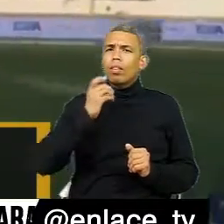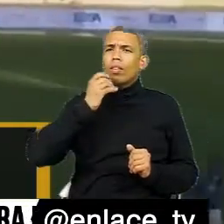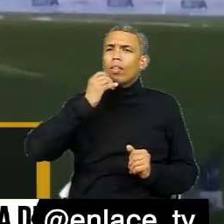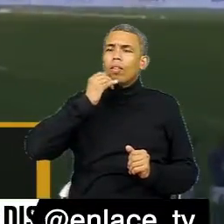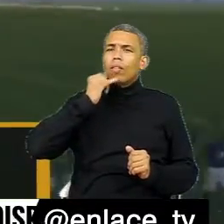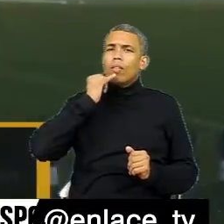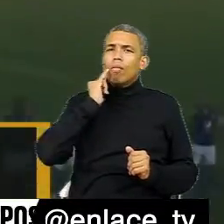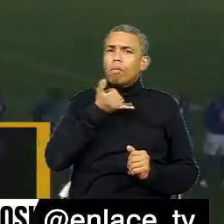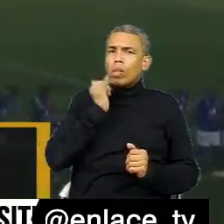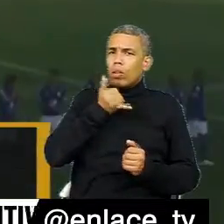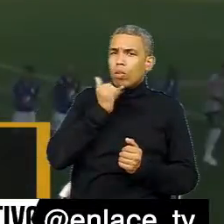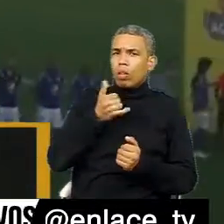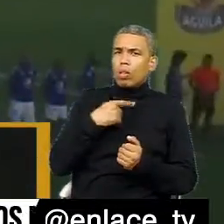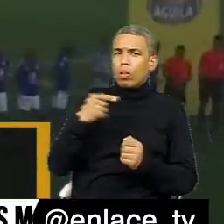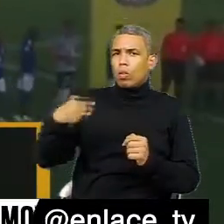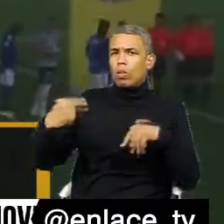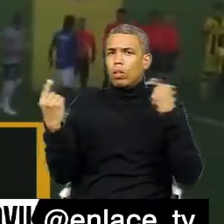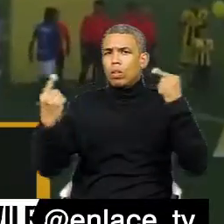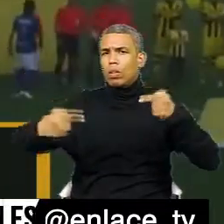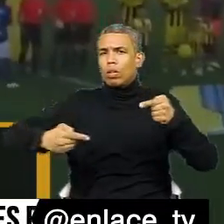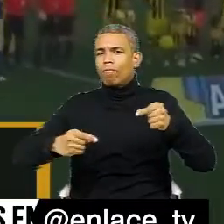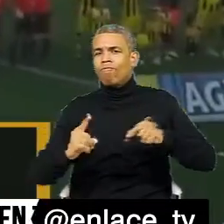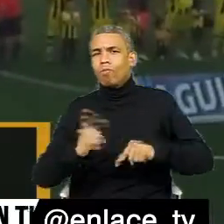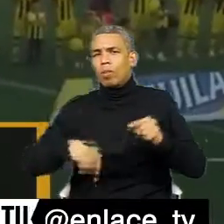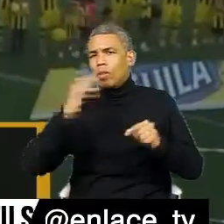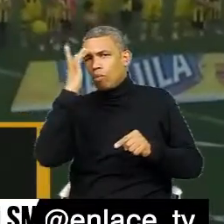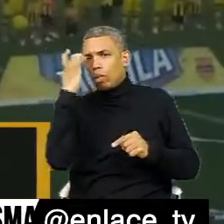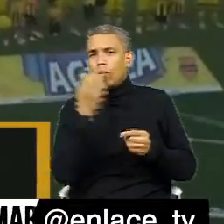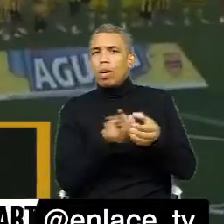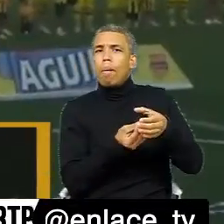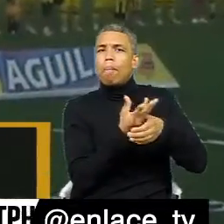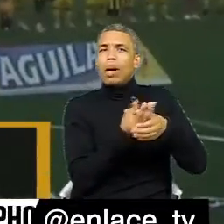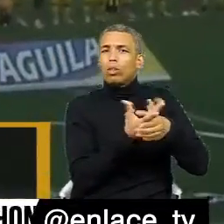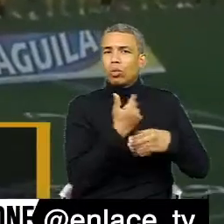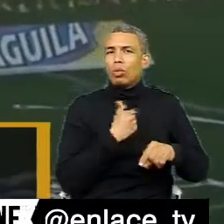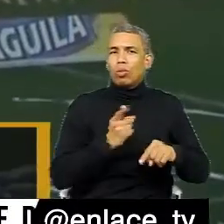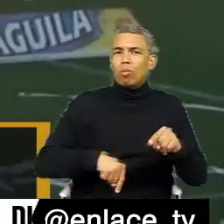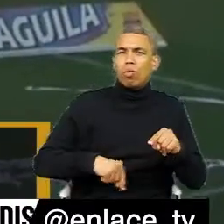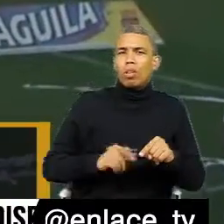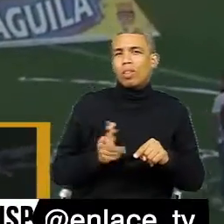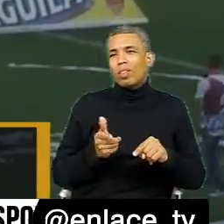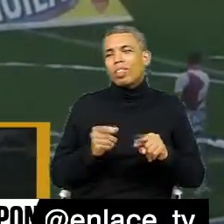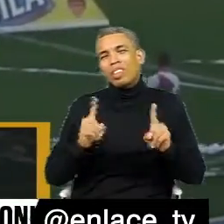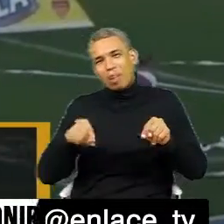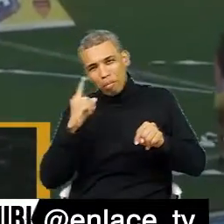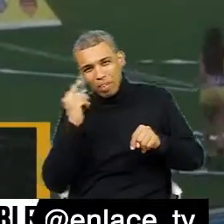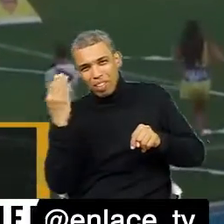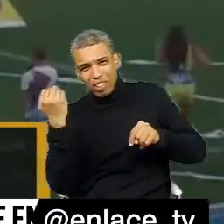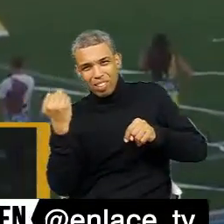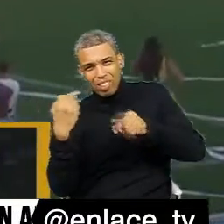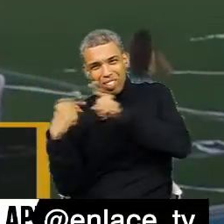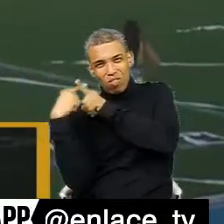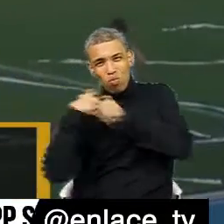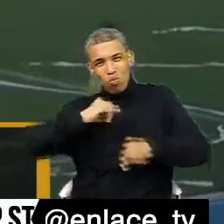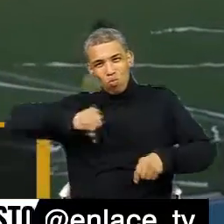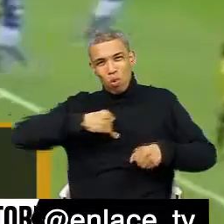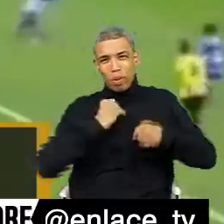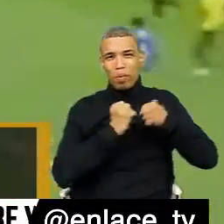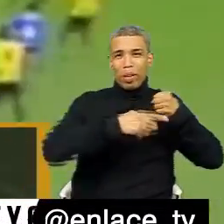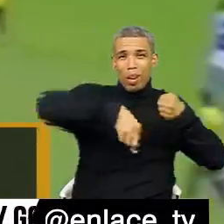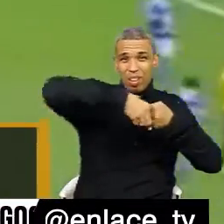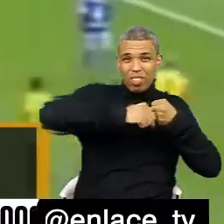Pasto fue aplazado por el paro de transportadores, igual que el partido entre Alianza Petrolera y Chico. Millonarios y Alianza Petrolera se han enfrentado en